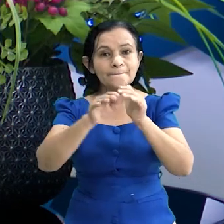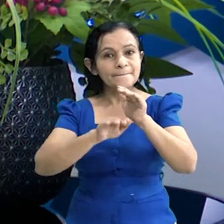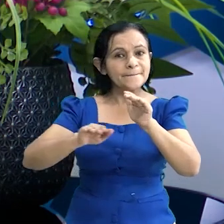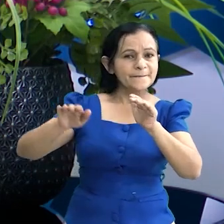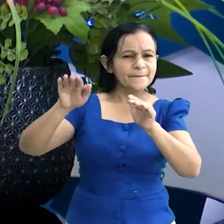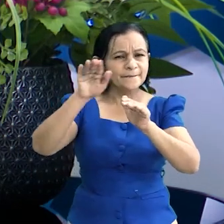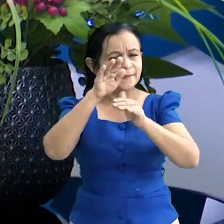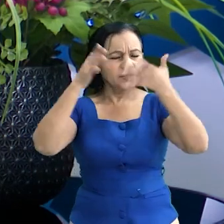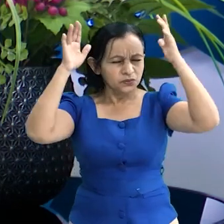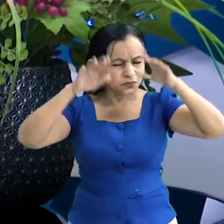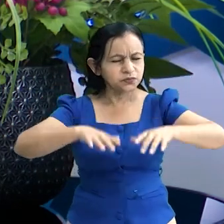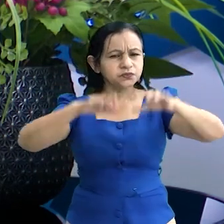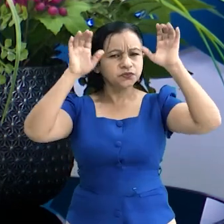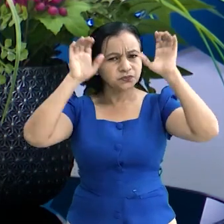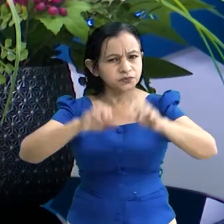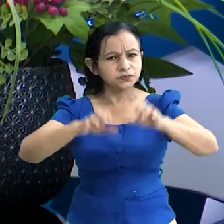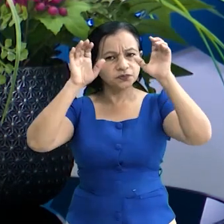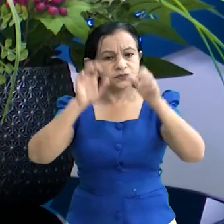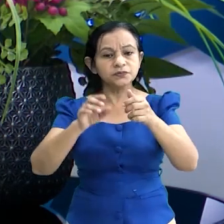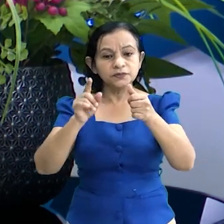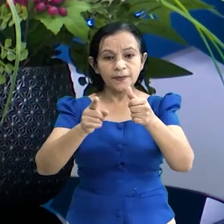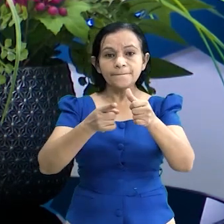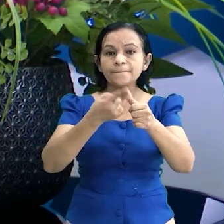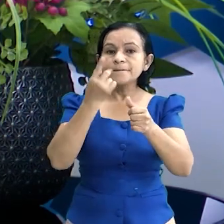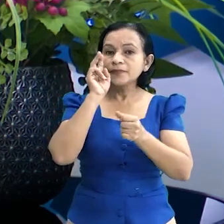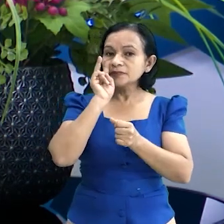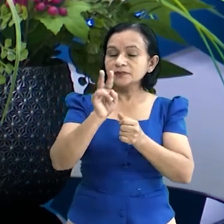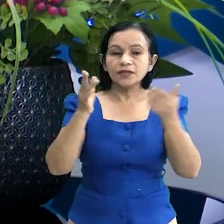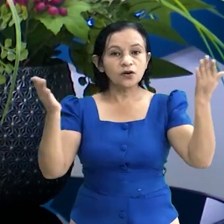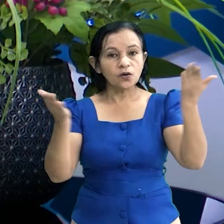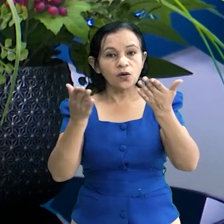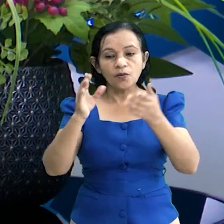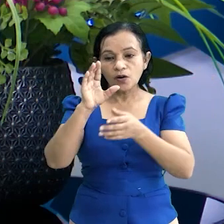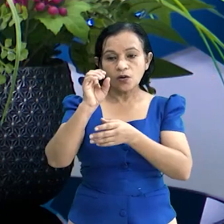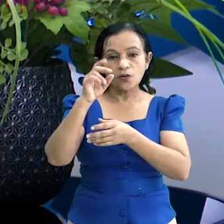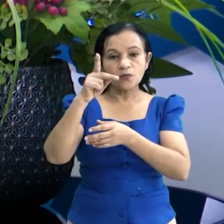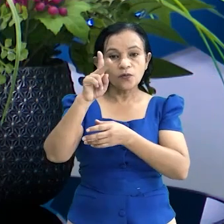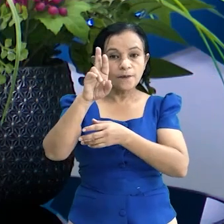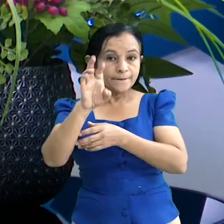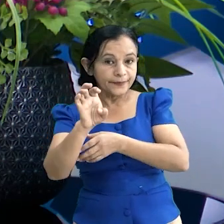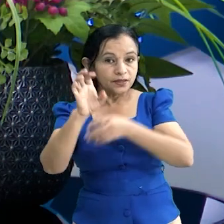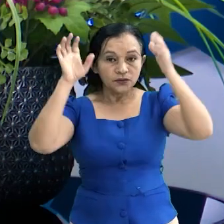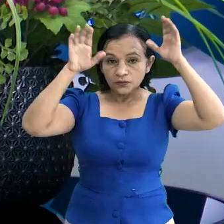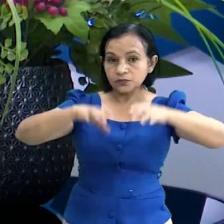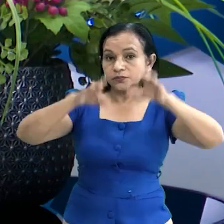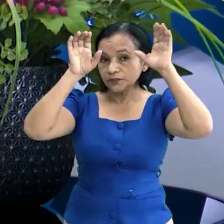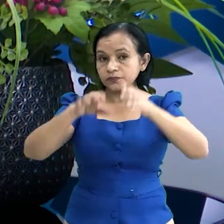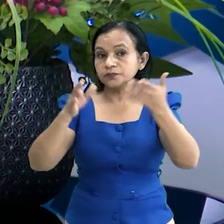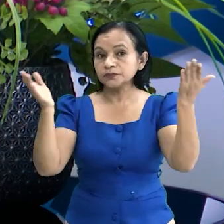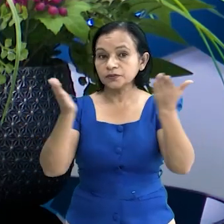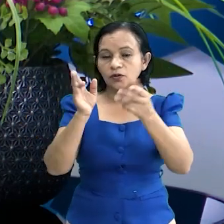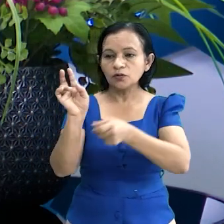de la temporada lluviosa. En esta primera parte veremos cómo se prepara el COMUPRED ante este periodo lluvioso y